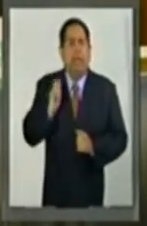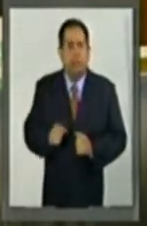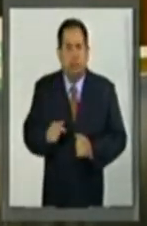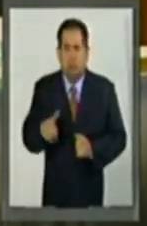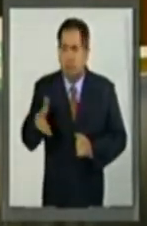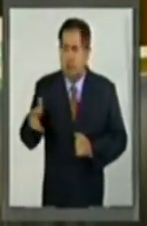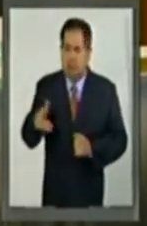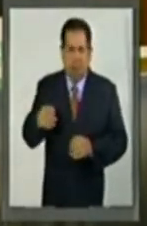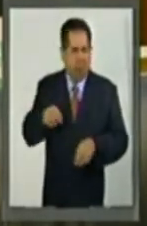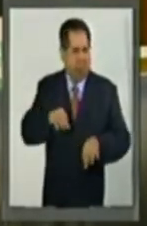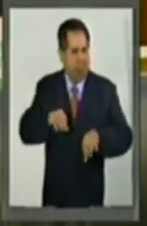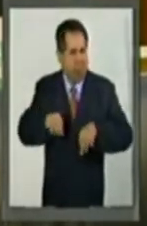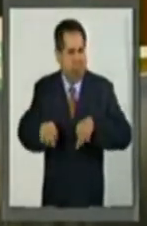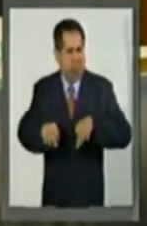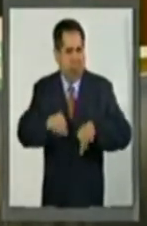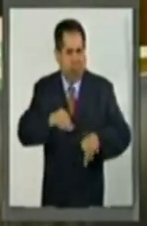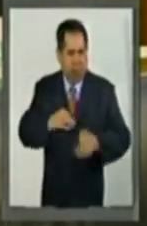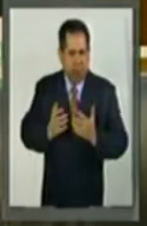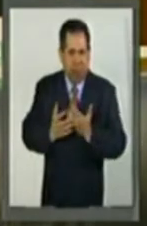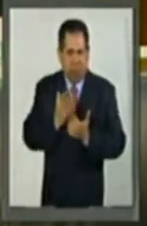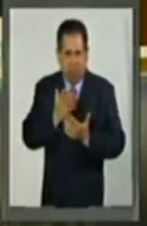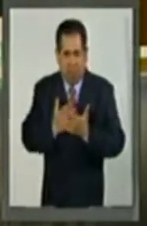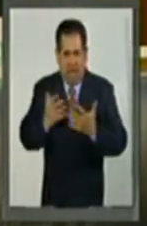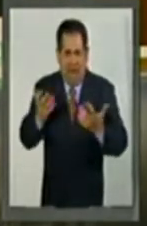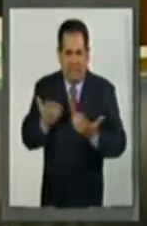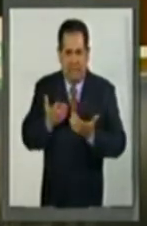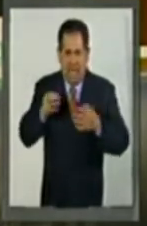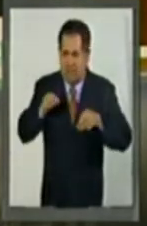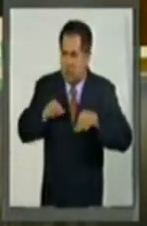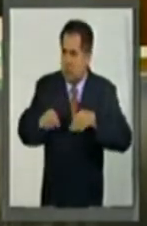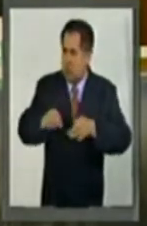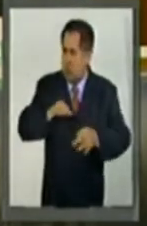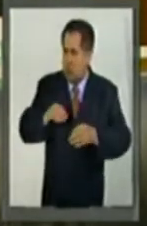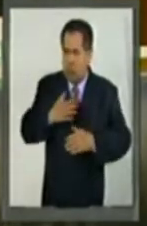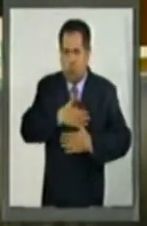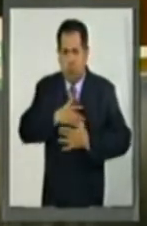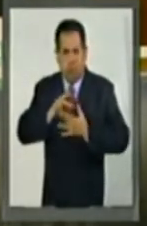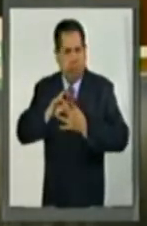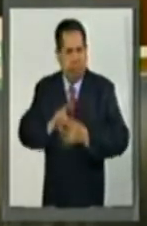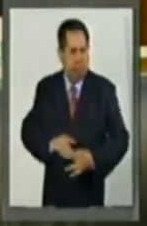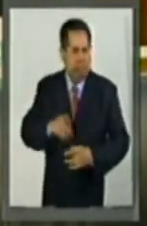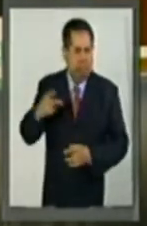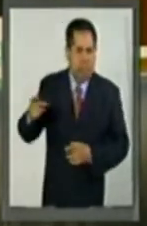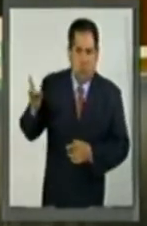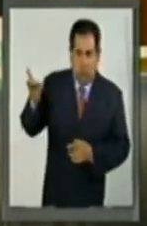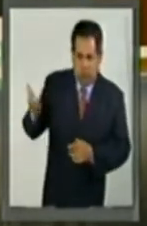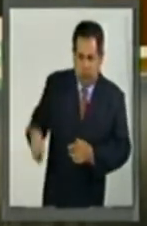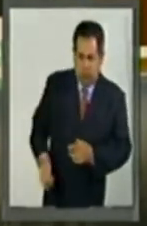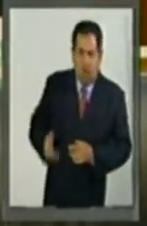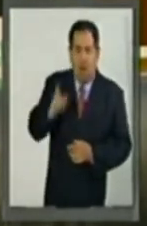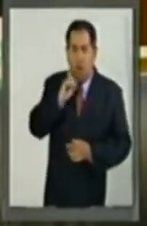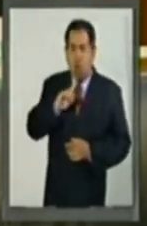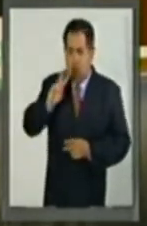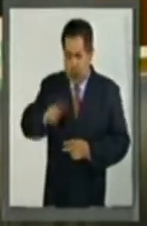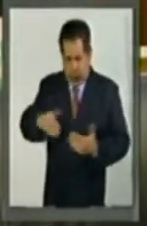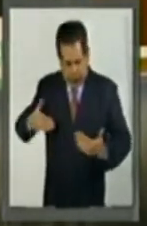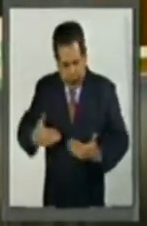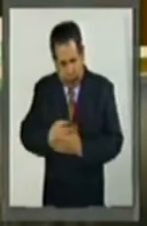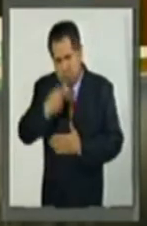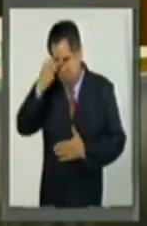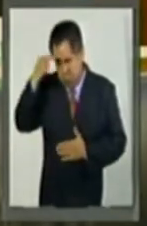la productividad, del compromiso de una legisladora, de una mexicana